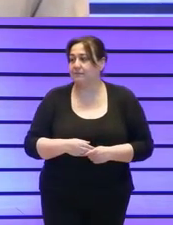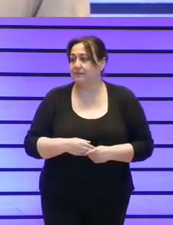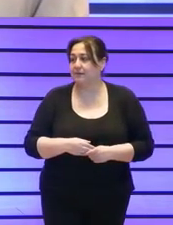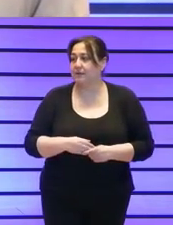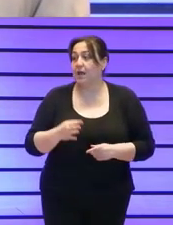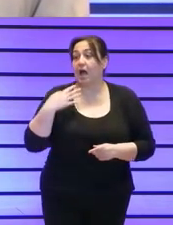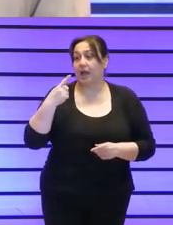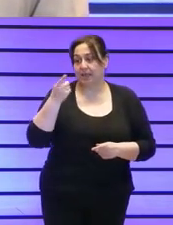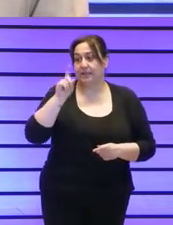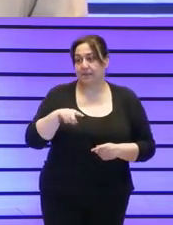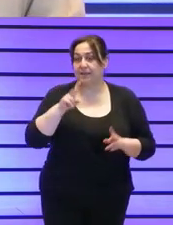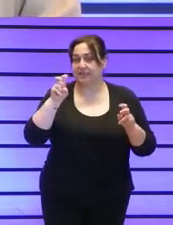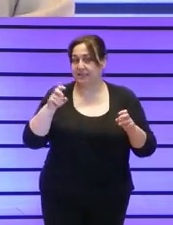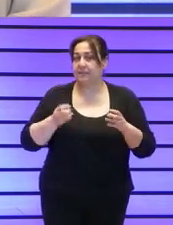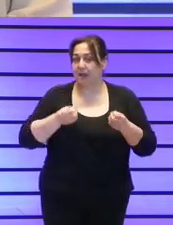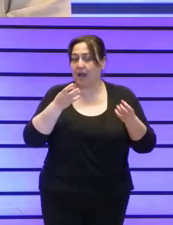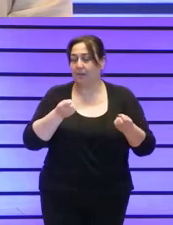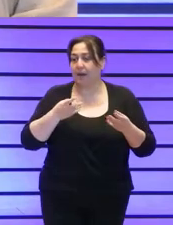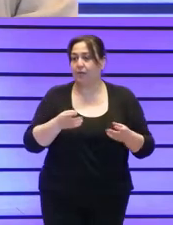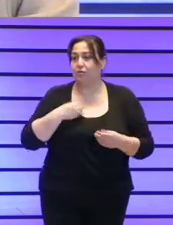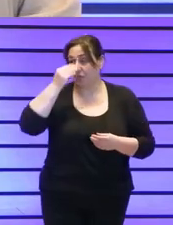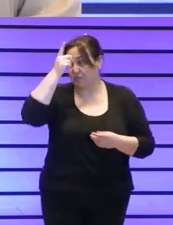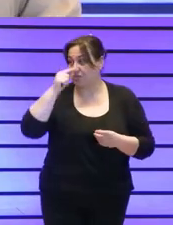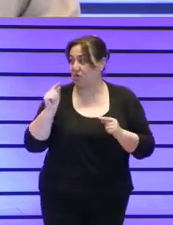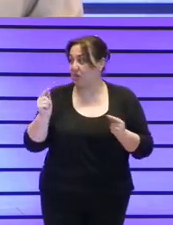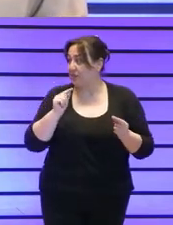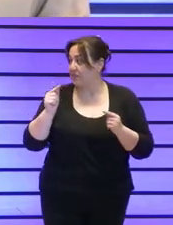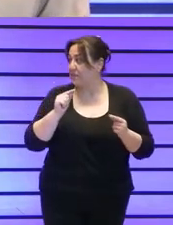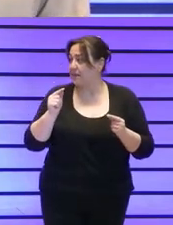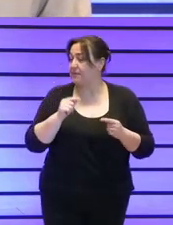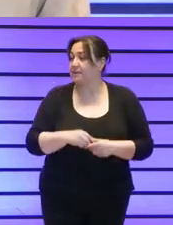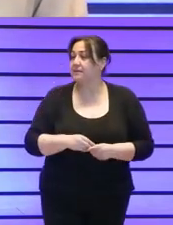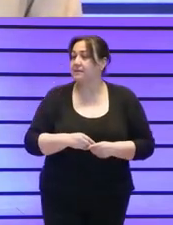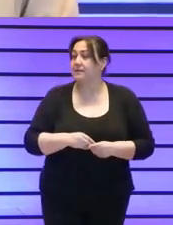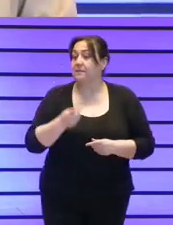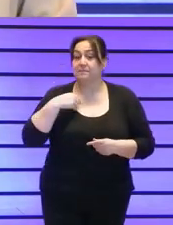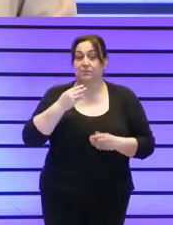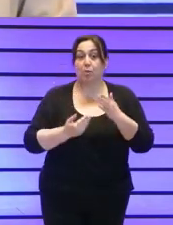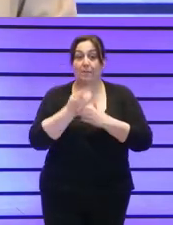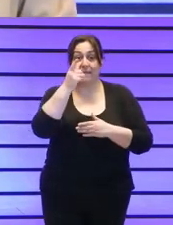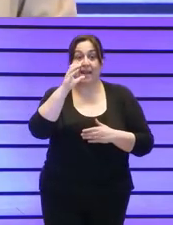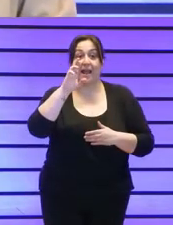Que ayer también salió este tema, yo creo que en el debate que siguió la intervención de Cristina.